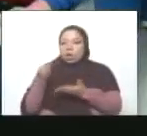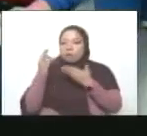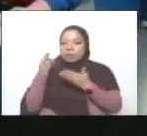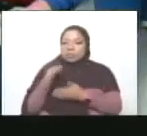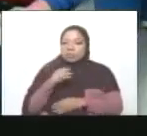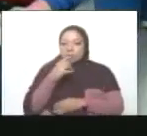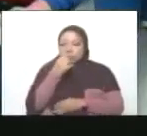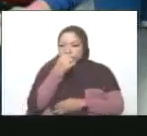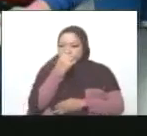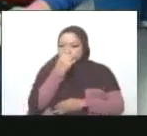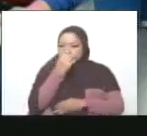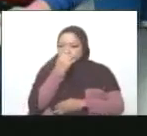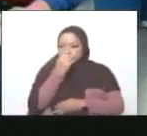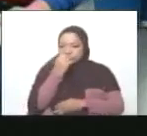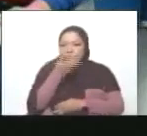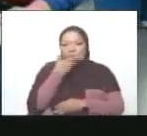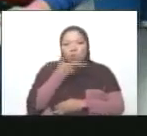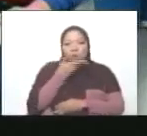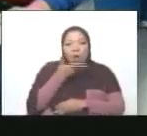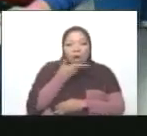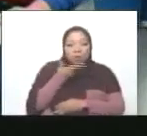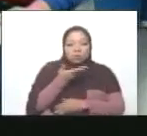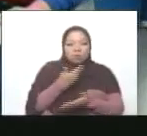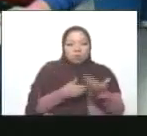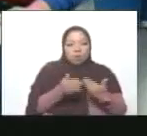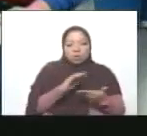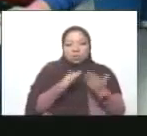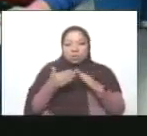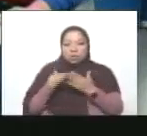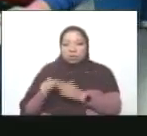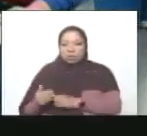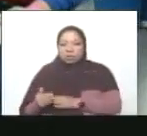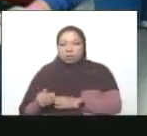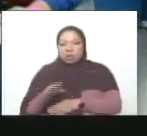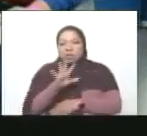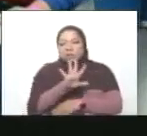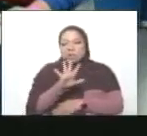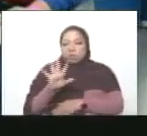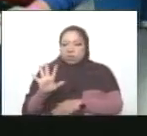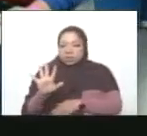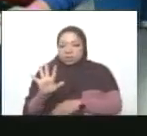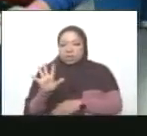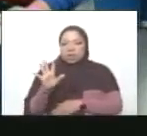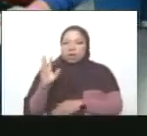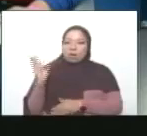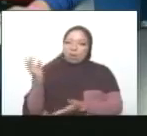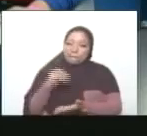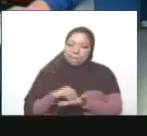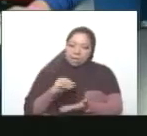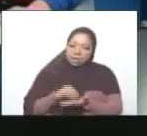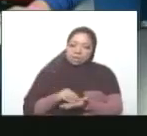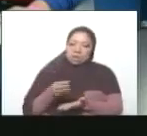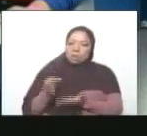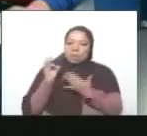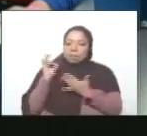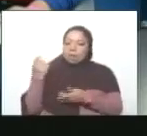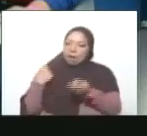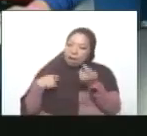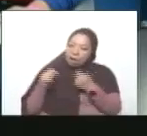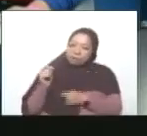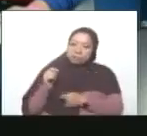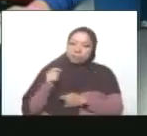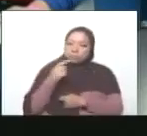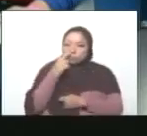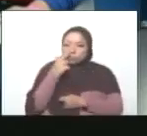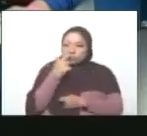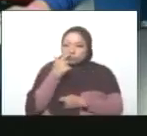y con el sancocho. Llevamos 55 cafecitos militantes y 23 sancochos. Naguará. Que suma un total